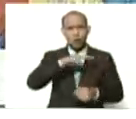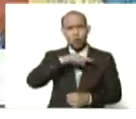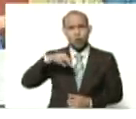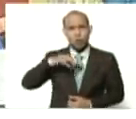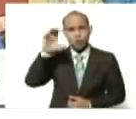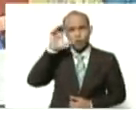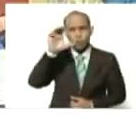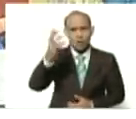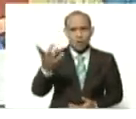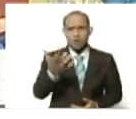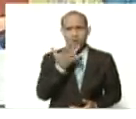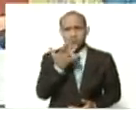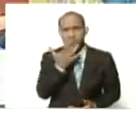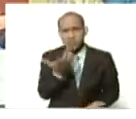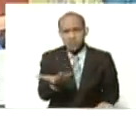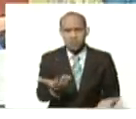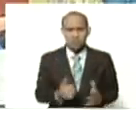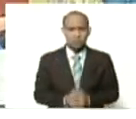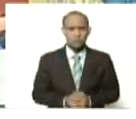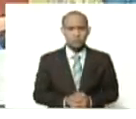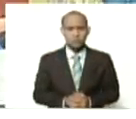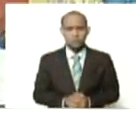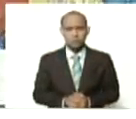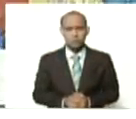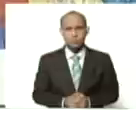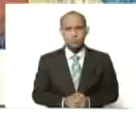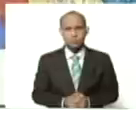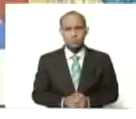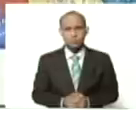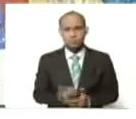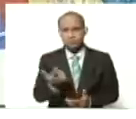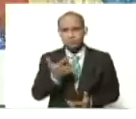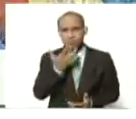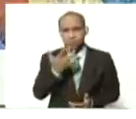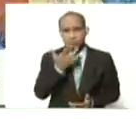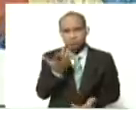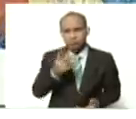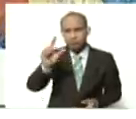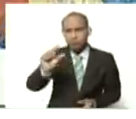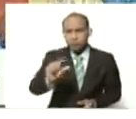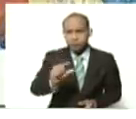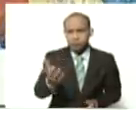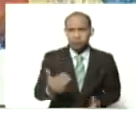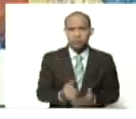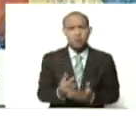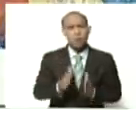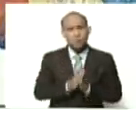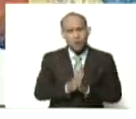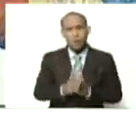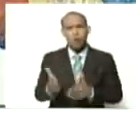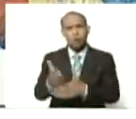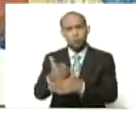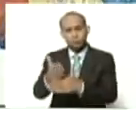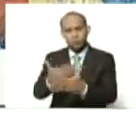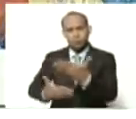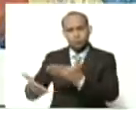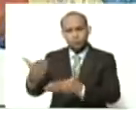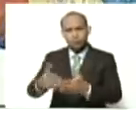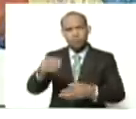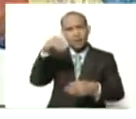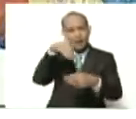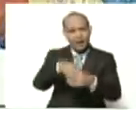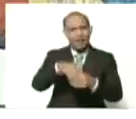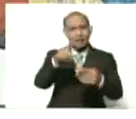mucho pedir, no es mucho pedir. Es lo mínimo que podemos pedir, colaboración, quédate en tu